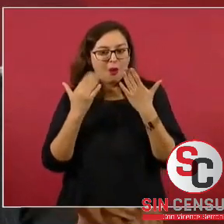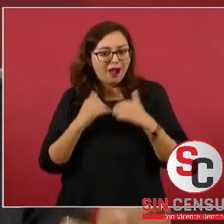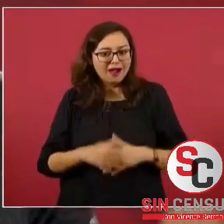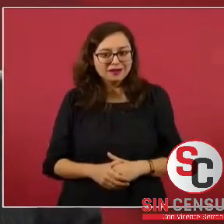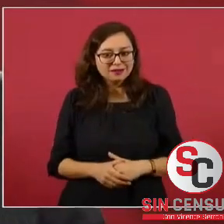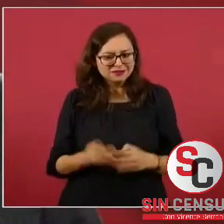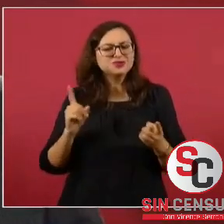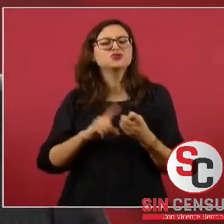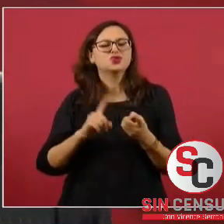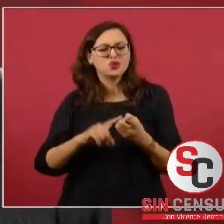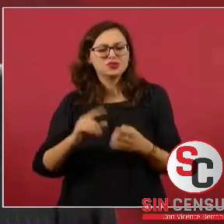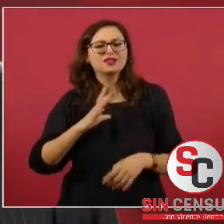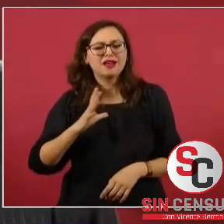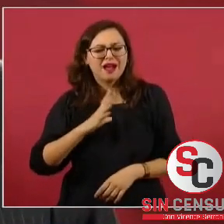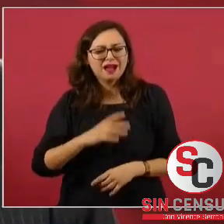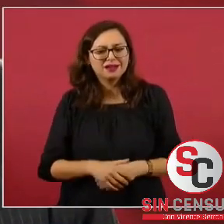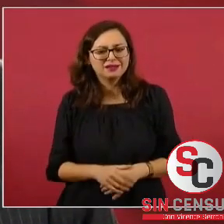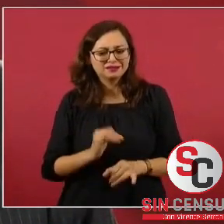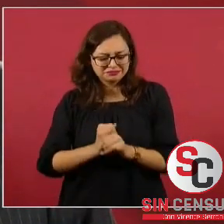hay consumidores